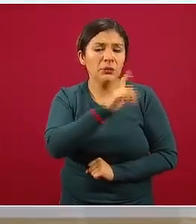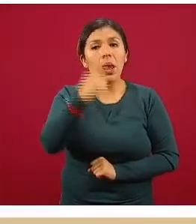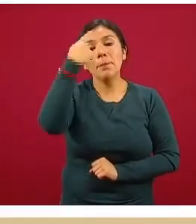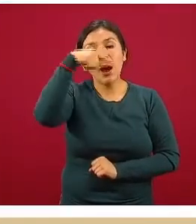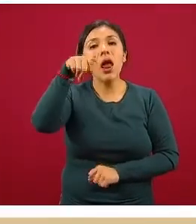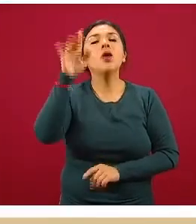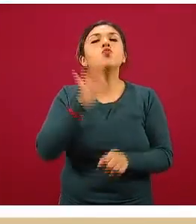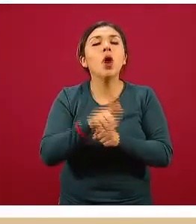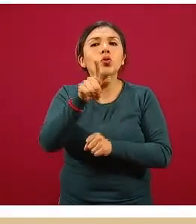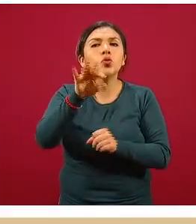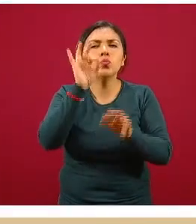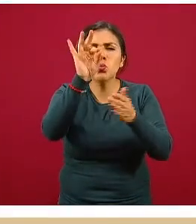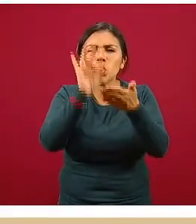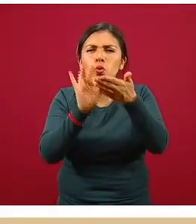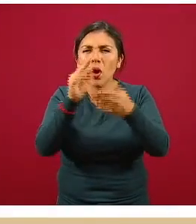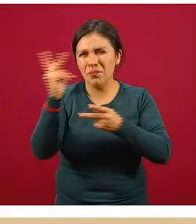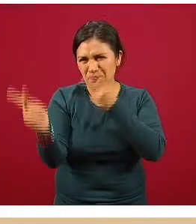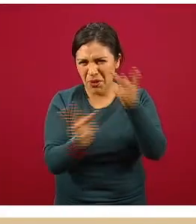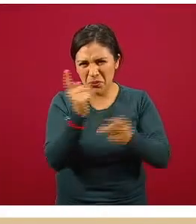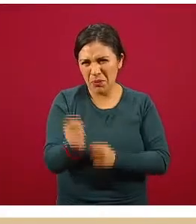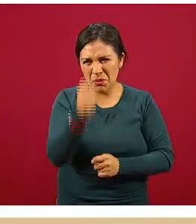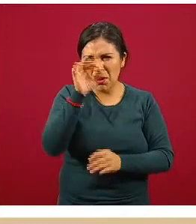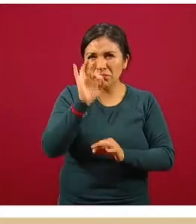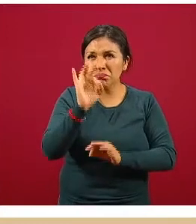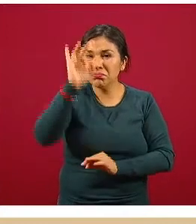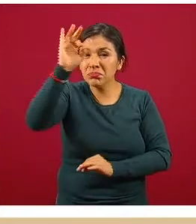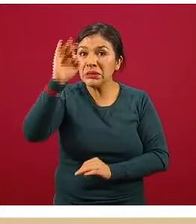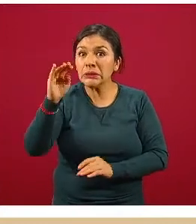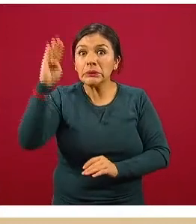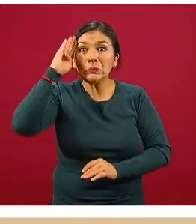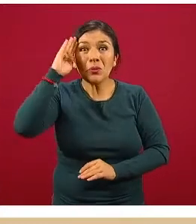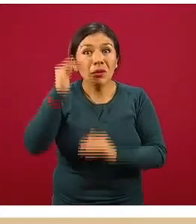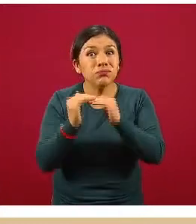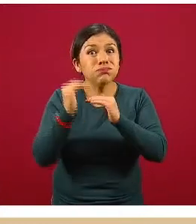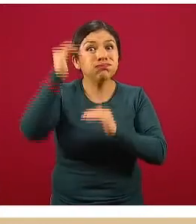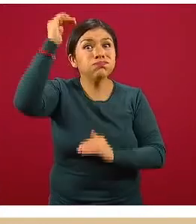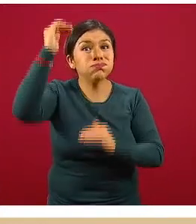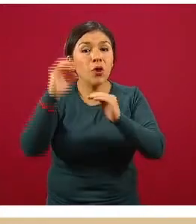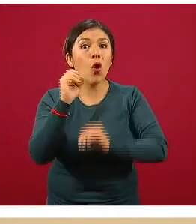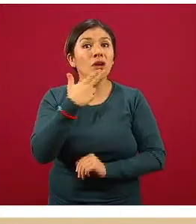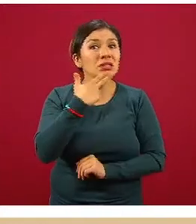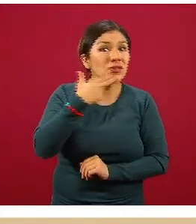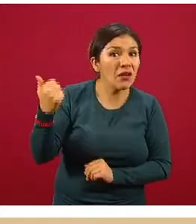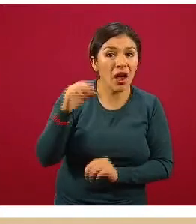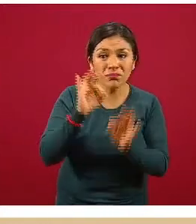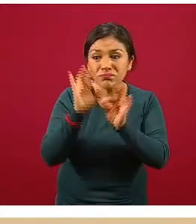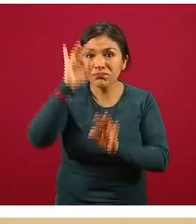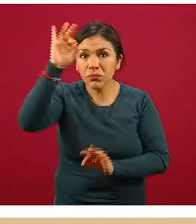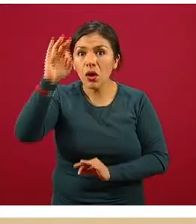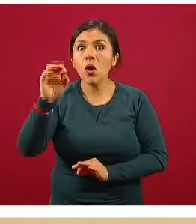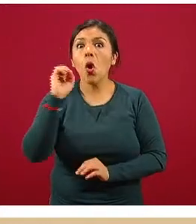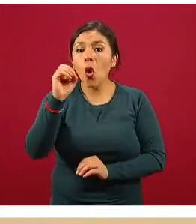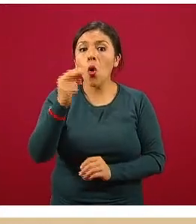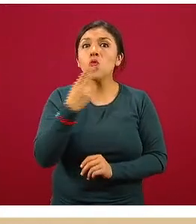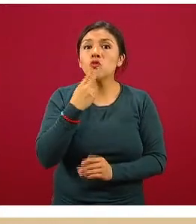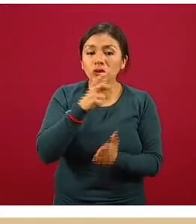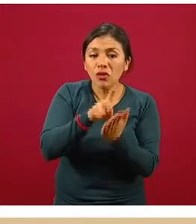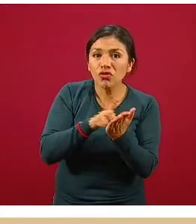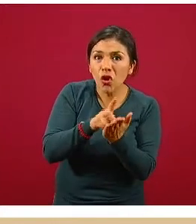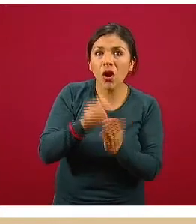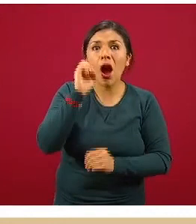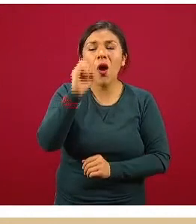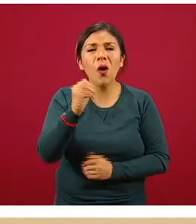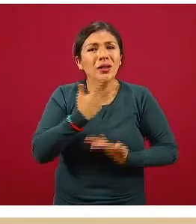hayan puntuado, digamos, entre más altos, si fue una crisis emocional o riesgo suicida, el consumo de sustancias,